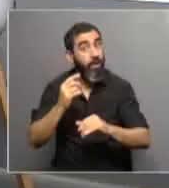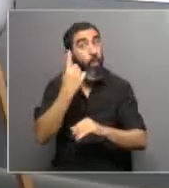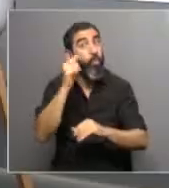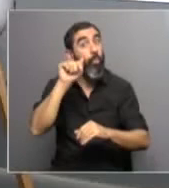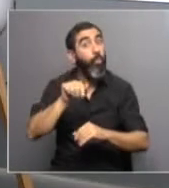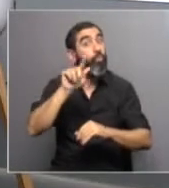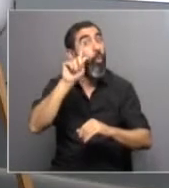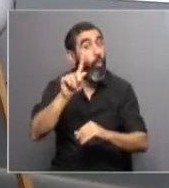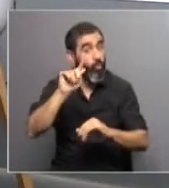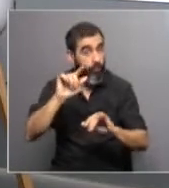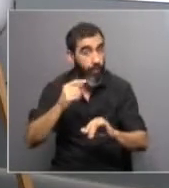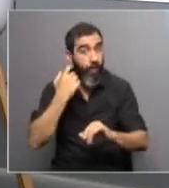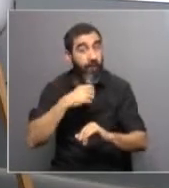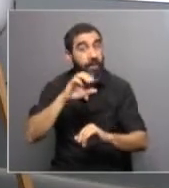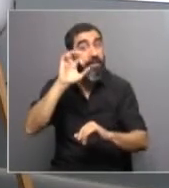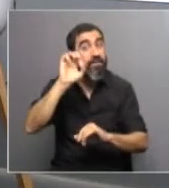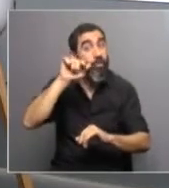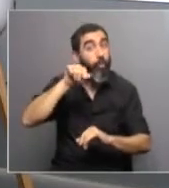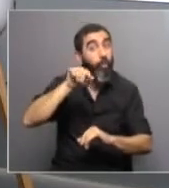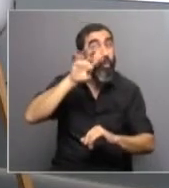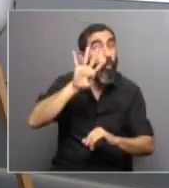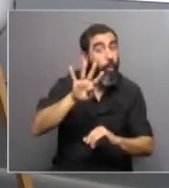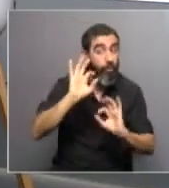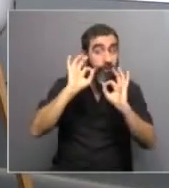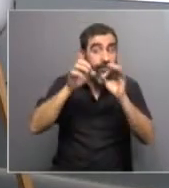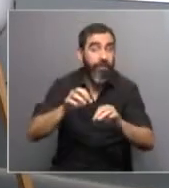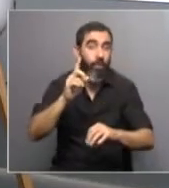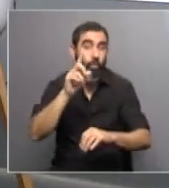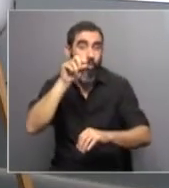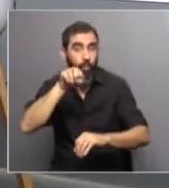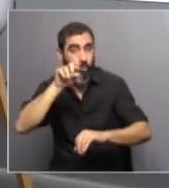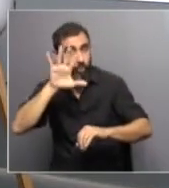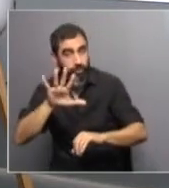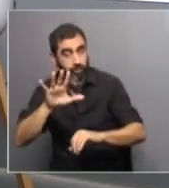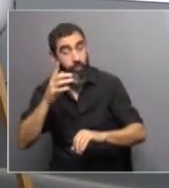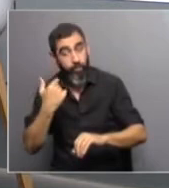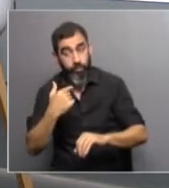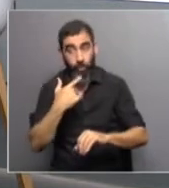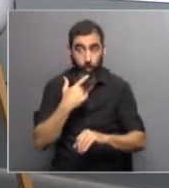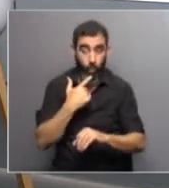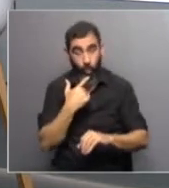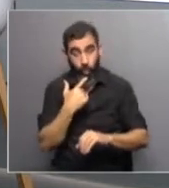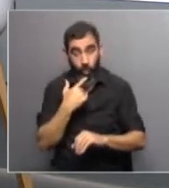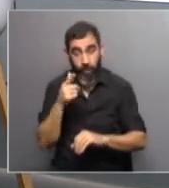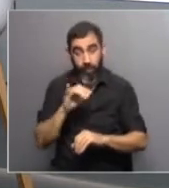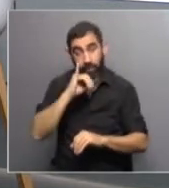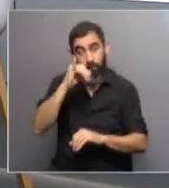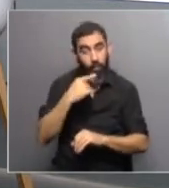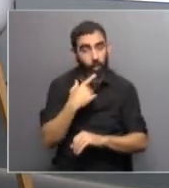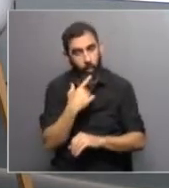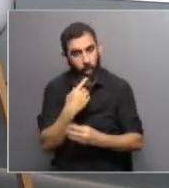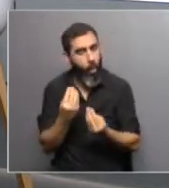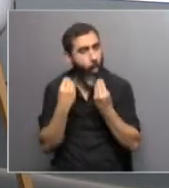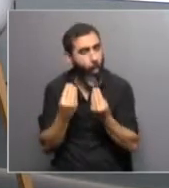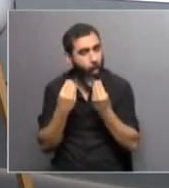1.1. Claro. Nos queda 0.4 para llegar a 1.5. Entonces, la pregunta que se hacía en este informe es, bueno,